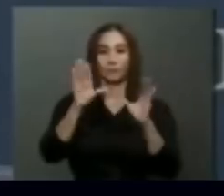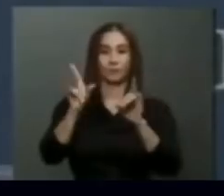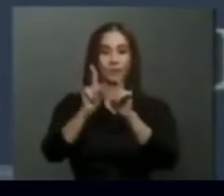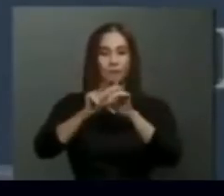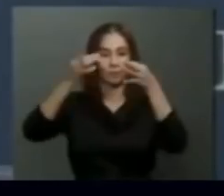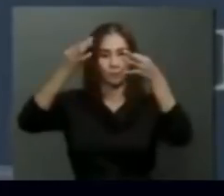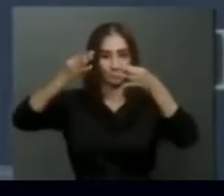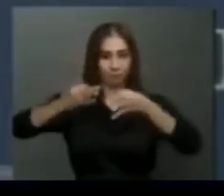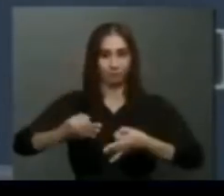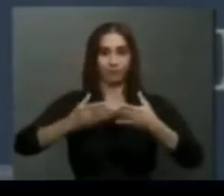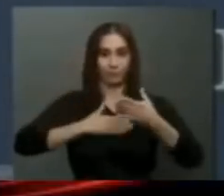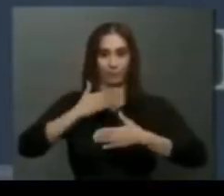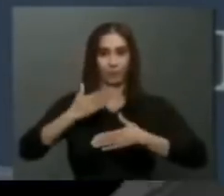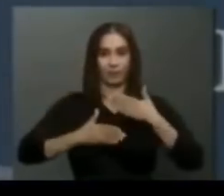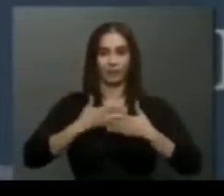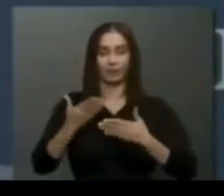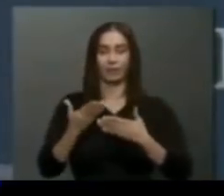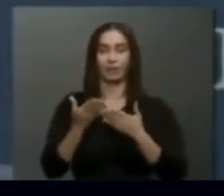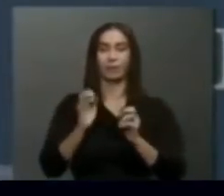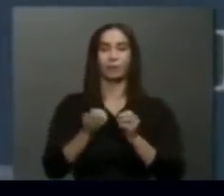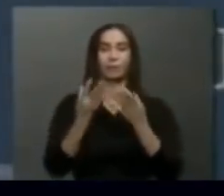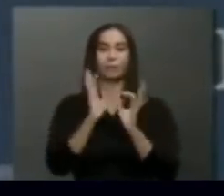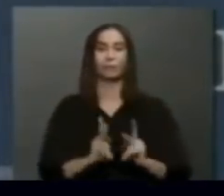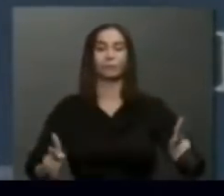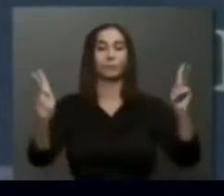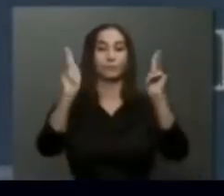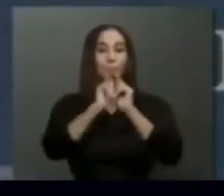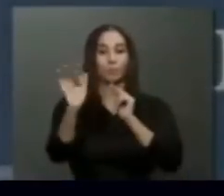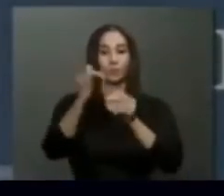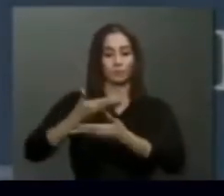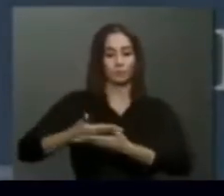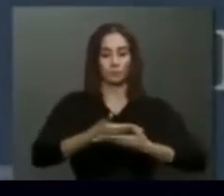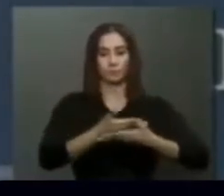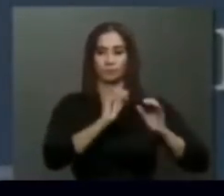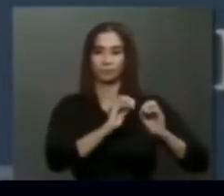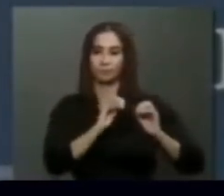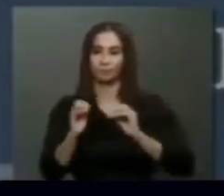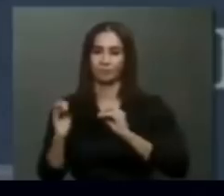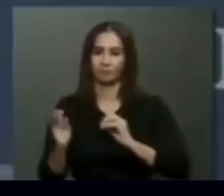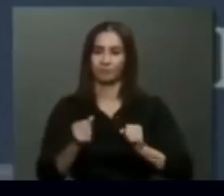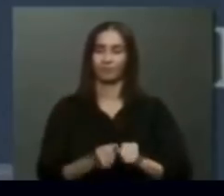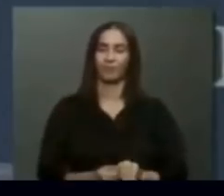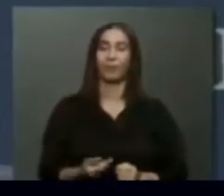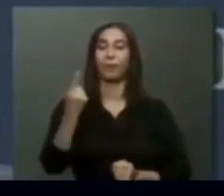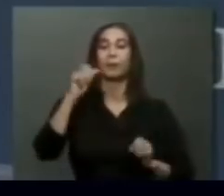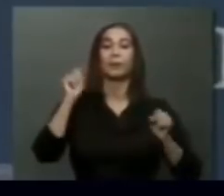digna, alegre y envuelta en los valores que aquel niño nos enseñó. Para